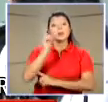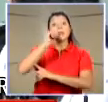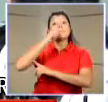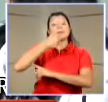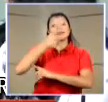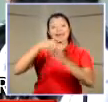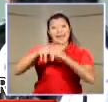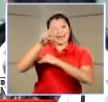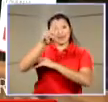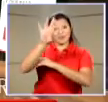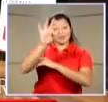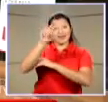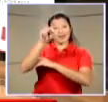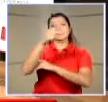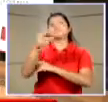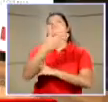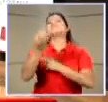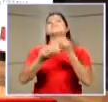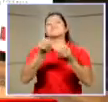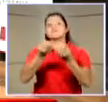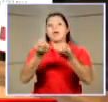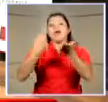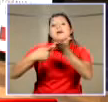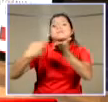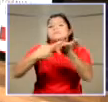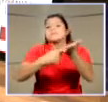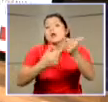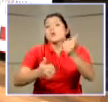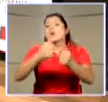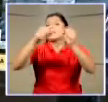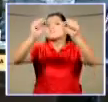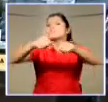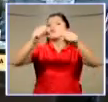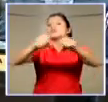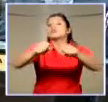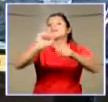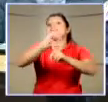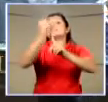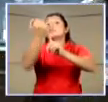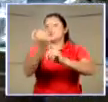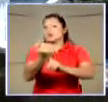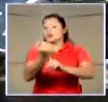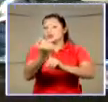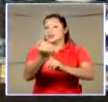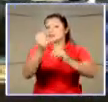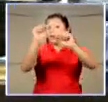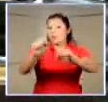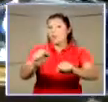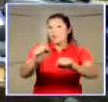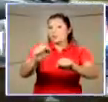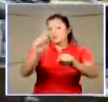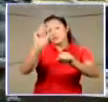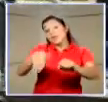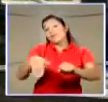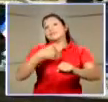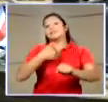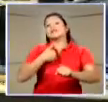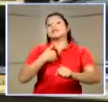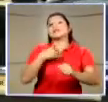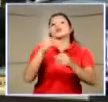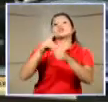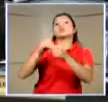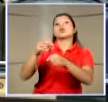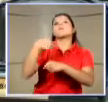Mañana en RTN Noticias analizamos cuáles podrían ser los escenarios en el ajedrez político que tendrán que jugar los diputados